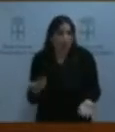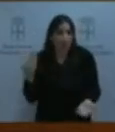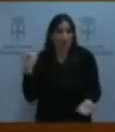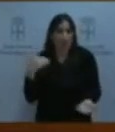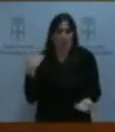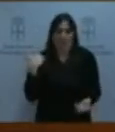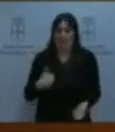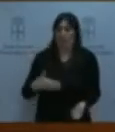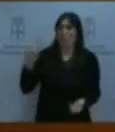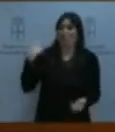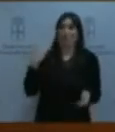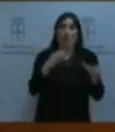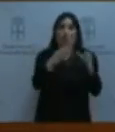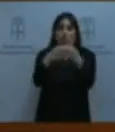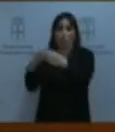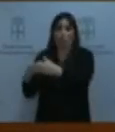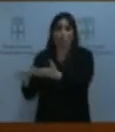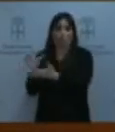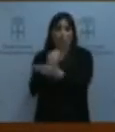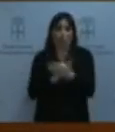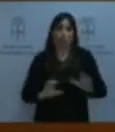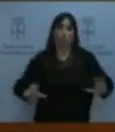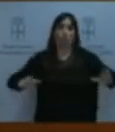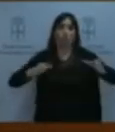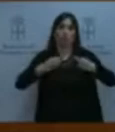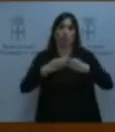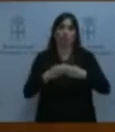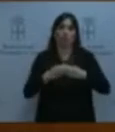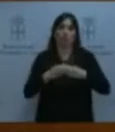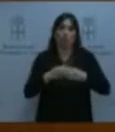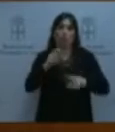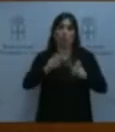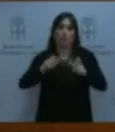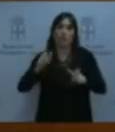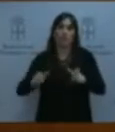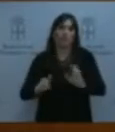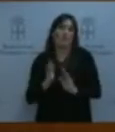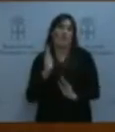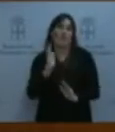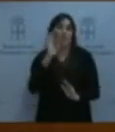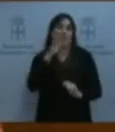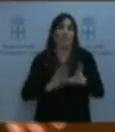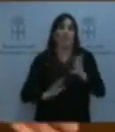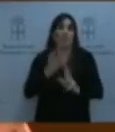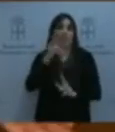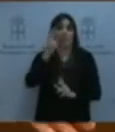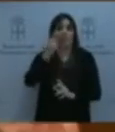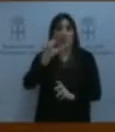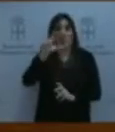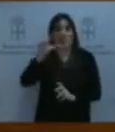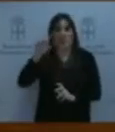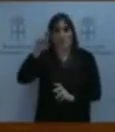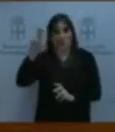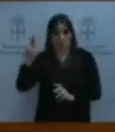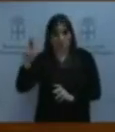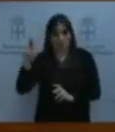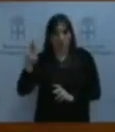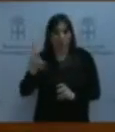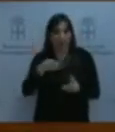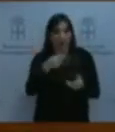Cámara con los afectados de los incendios del Valledor y nos decían: no entendemos por qué no se nos pagan las indemnizaciones